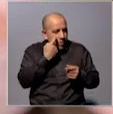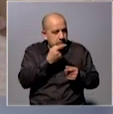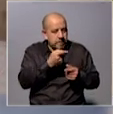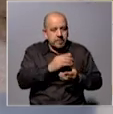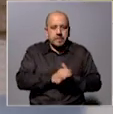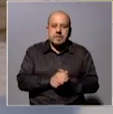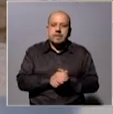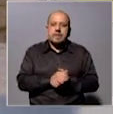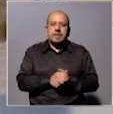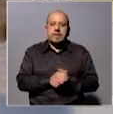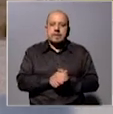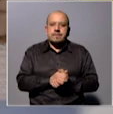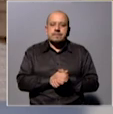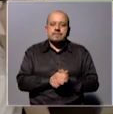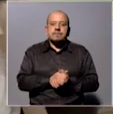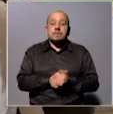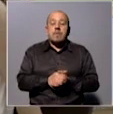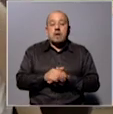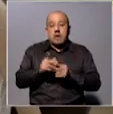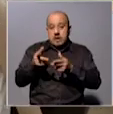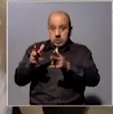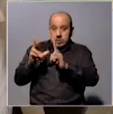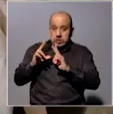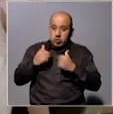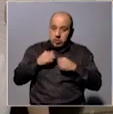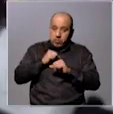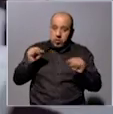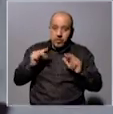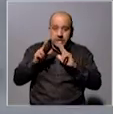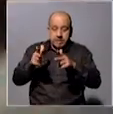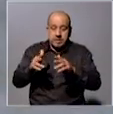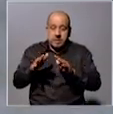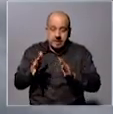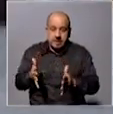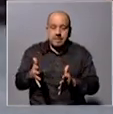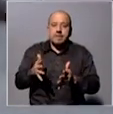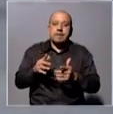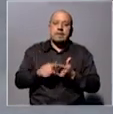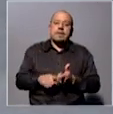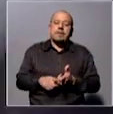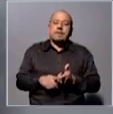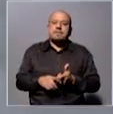Sí, a ver, desde ese punto de vista, yo lo que puedo decirles es que